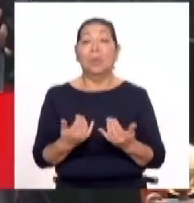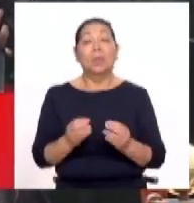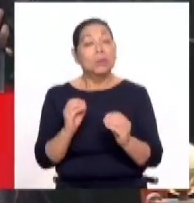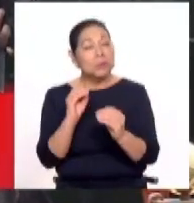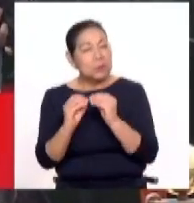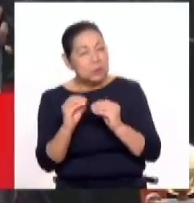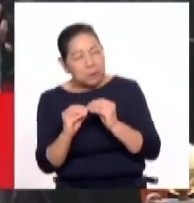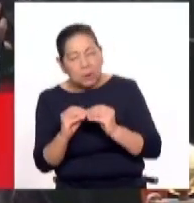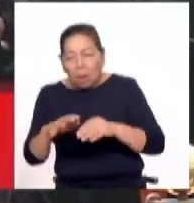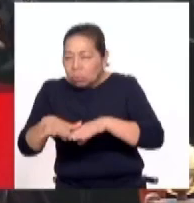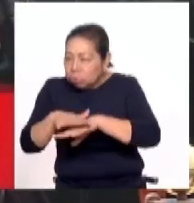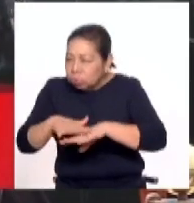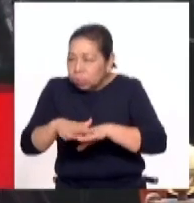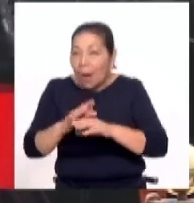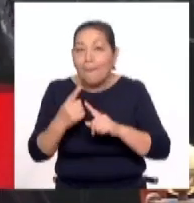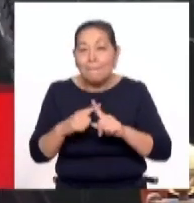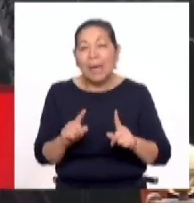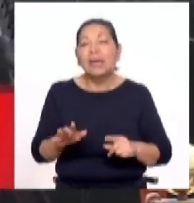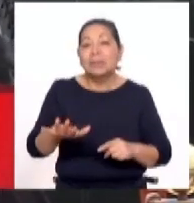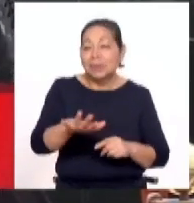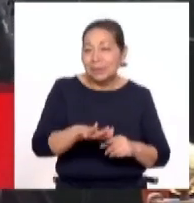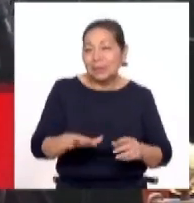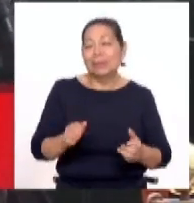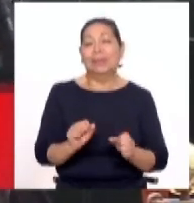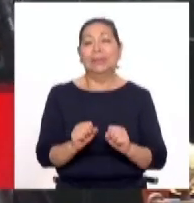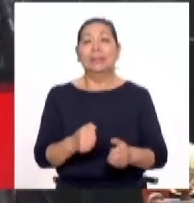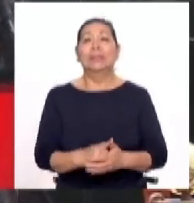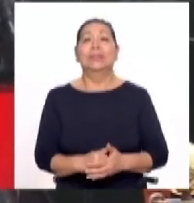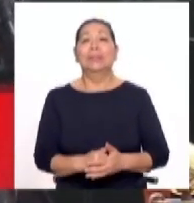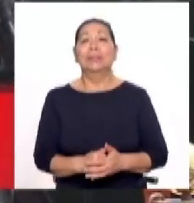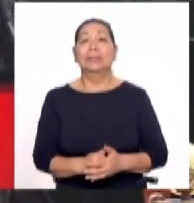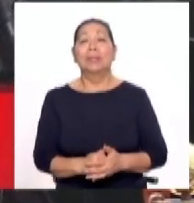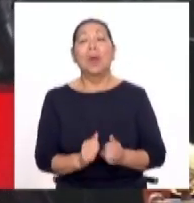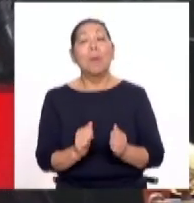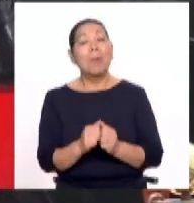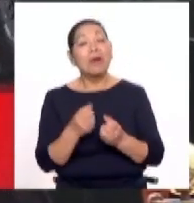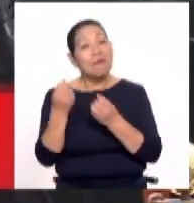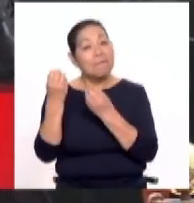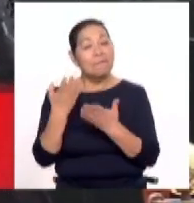rediseño va apalancado, sin duda, con la